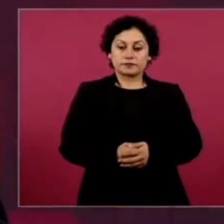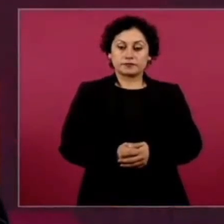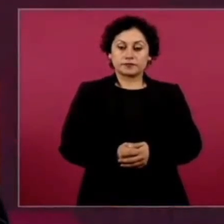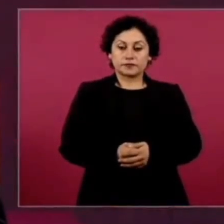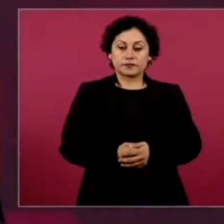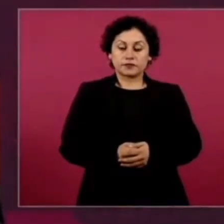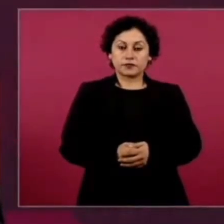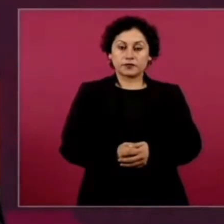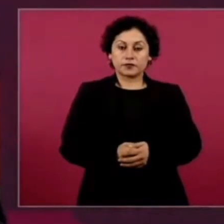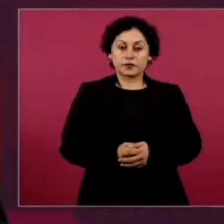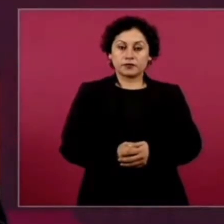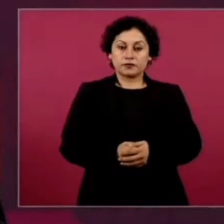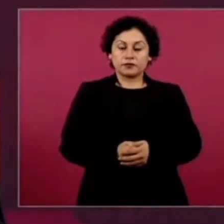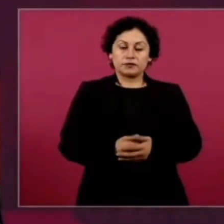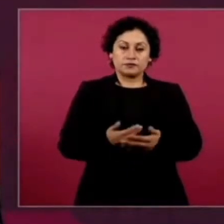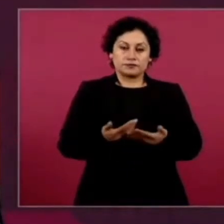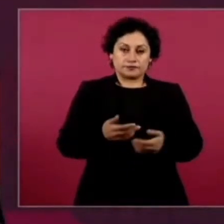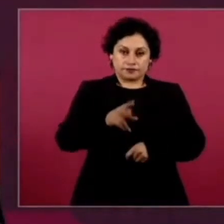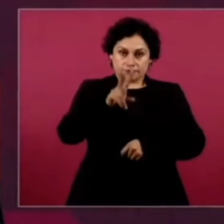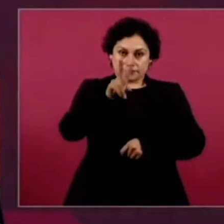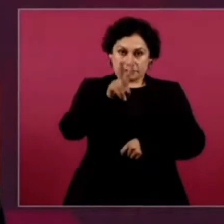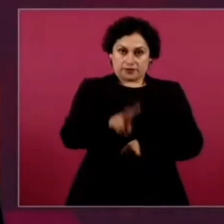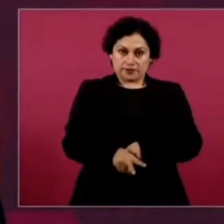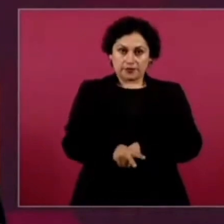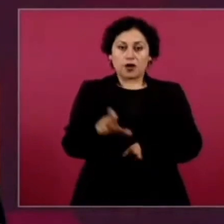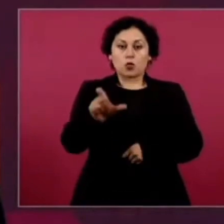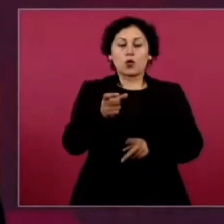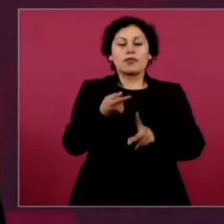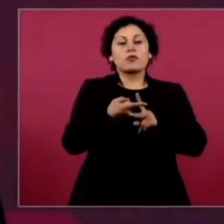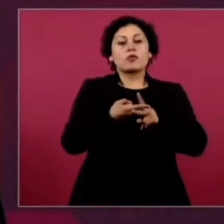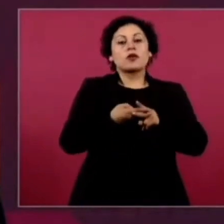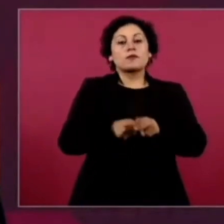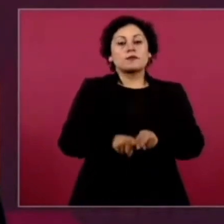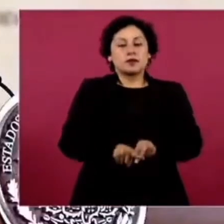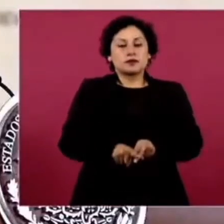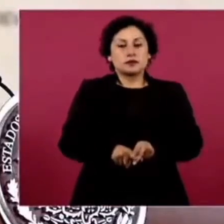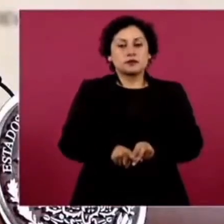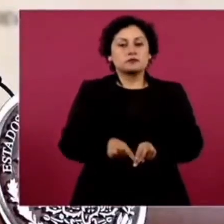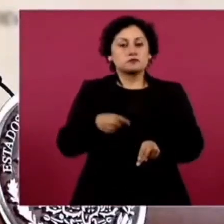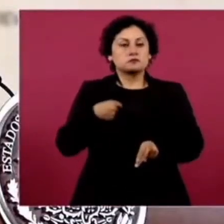aun cuando llegó con la bandera de la no reelección.